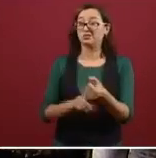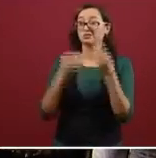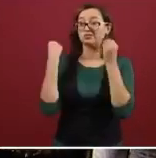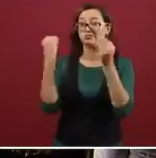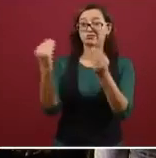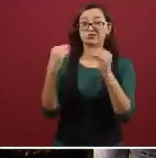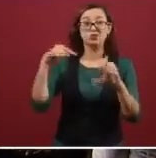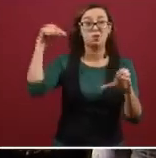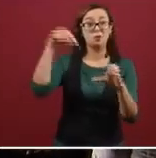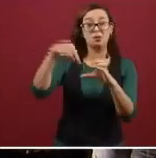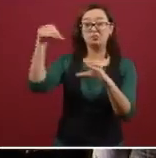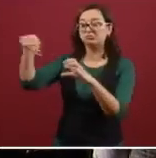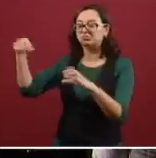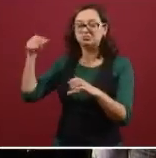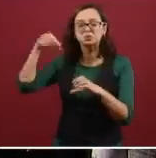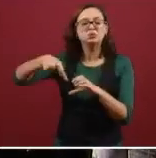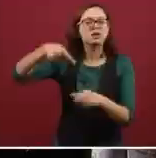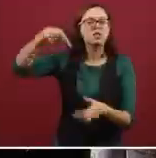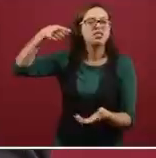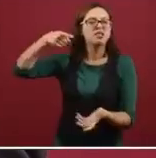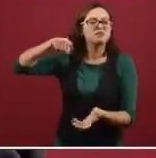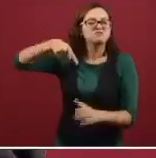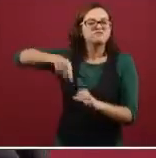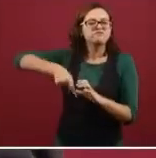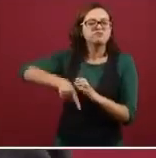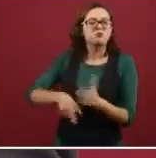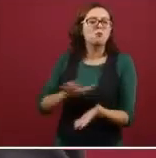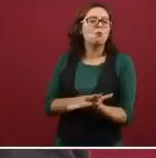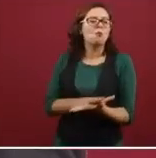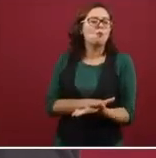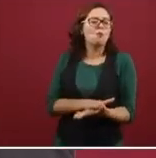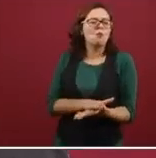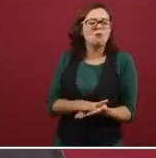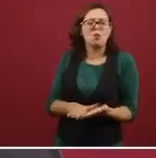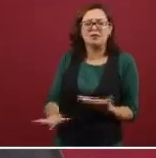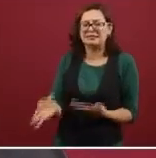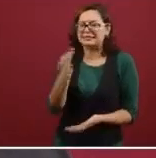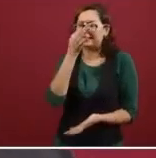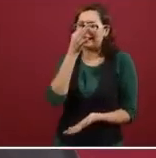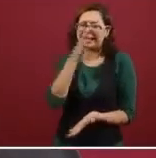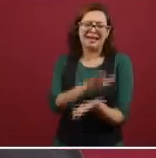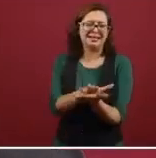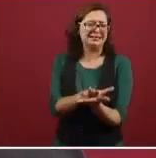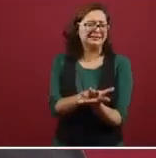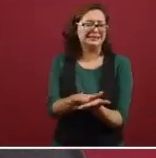están en su etapa terminal con muy poca producción, otros que están cerrados.